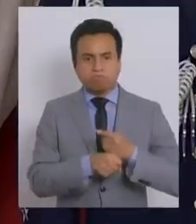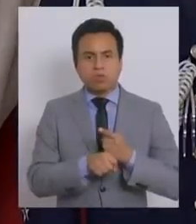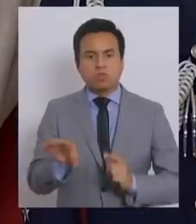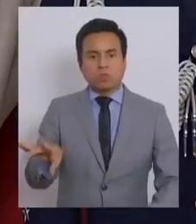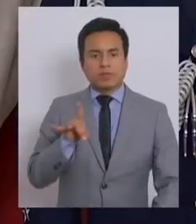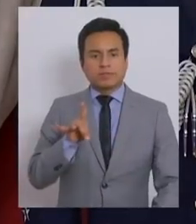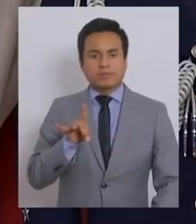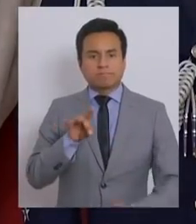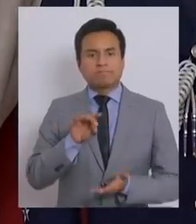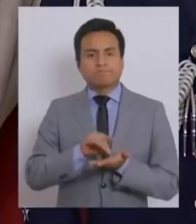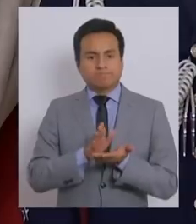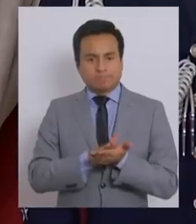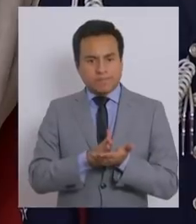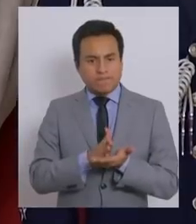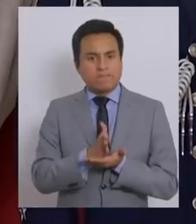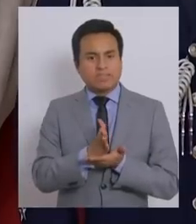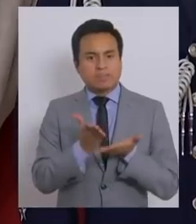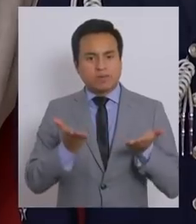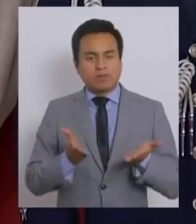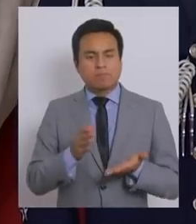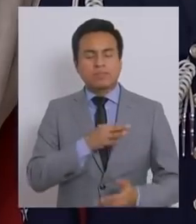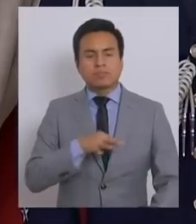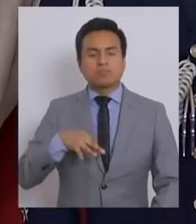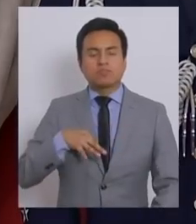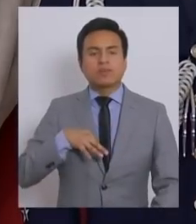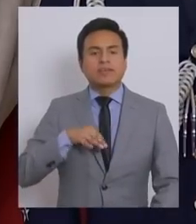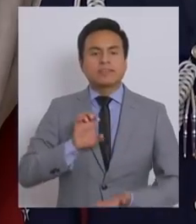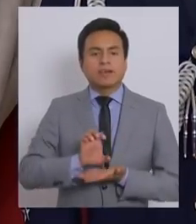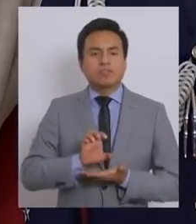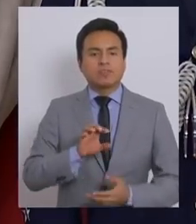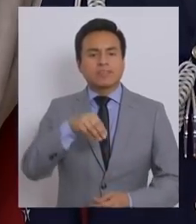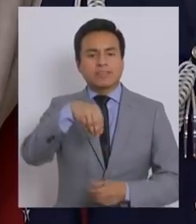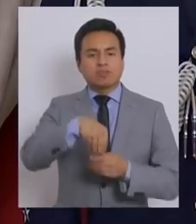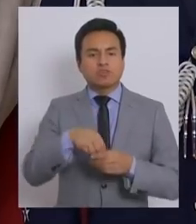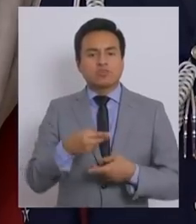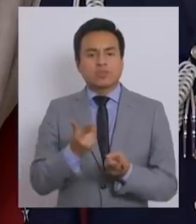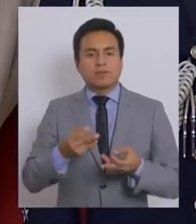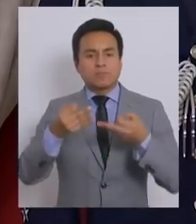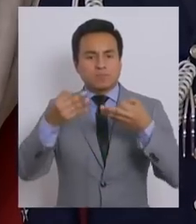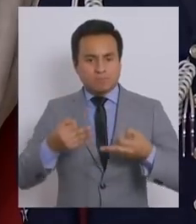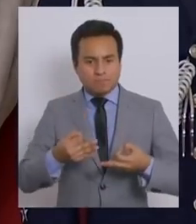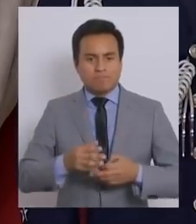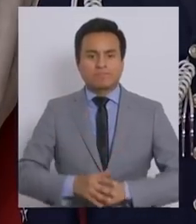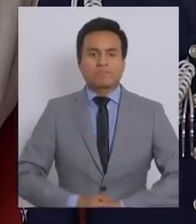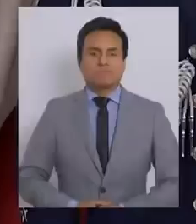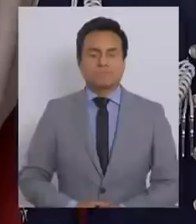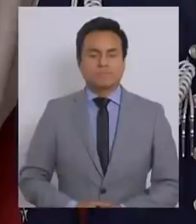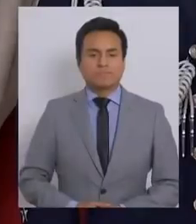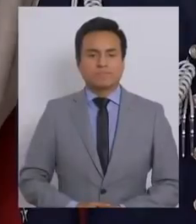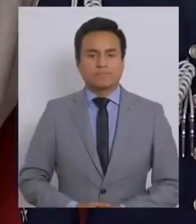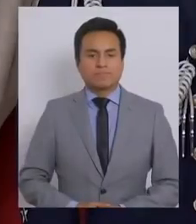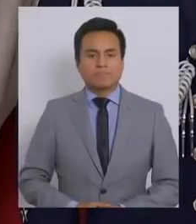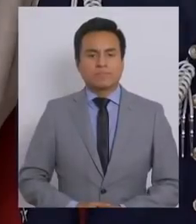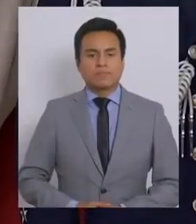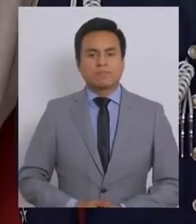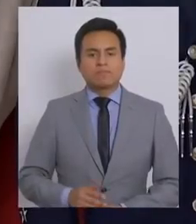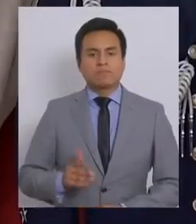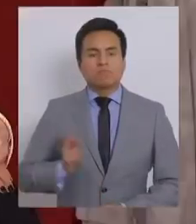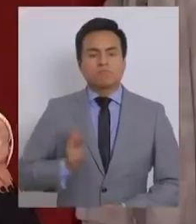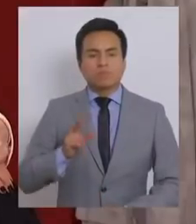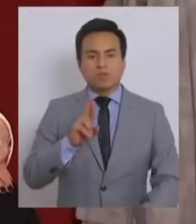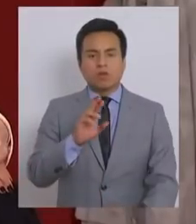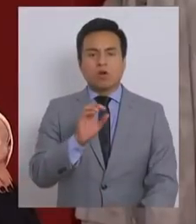a contar de esta fecha como ministro de Estado en la cartera de Interior y Seguridad Pública a don